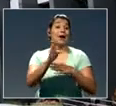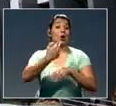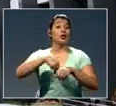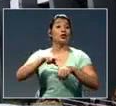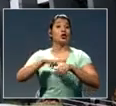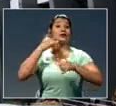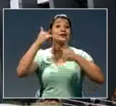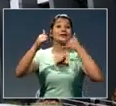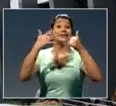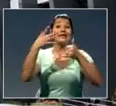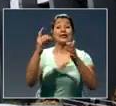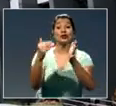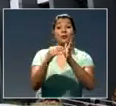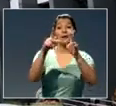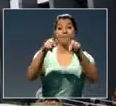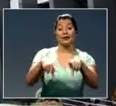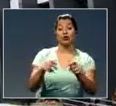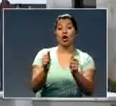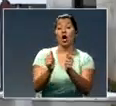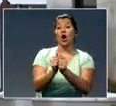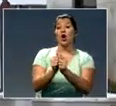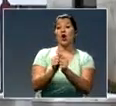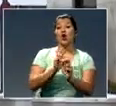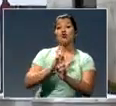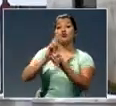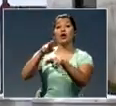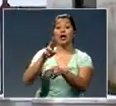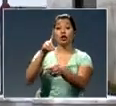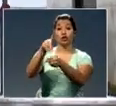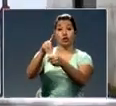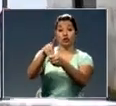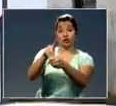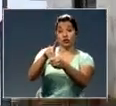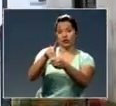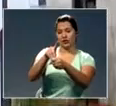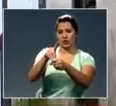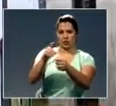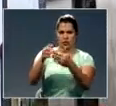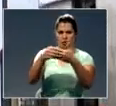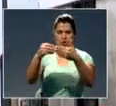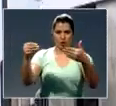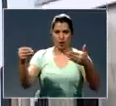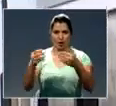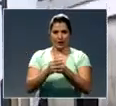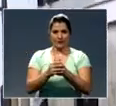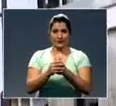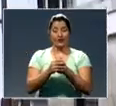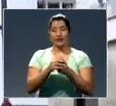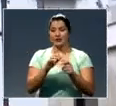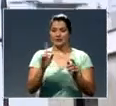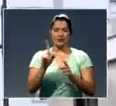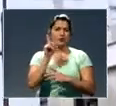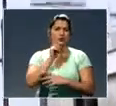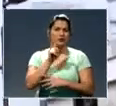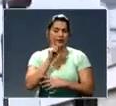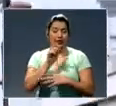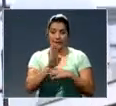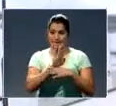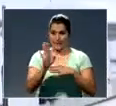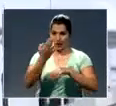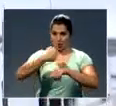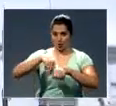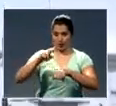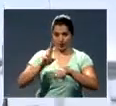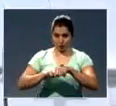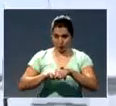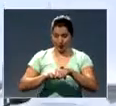de $250 para que sean canjeados en compras de una conocida cadena de supermercados. El Banco Nacional informa